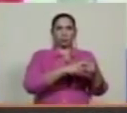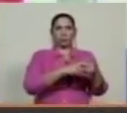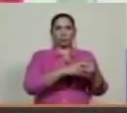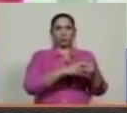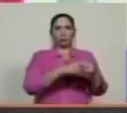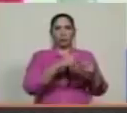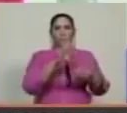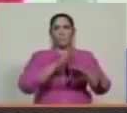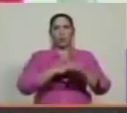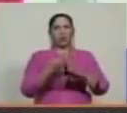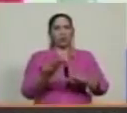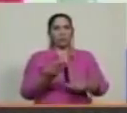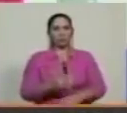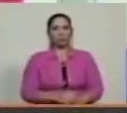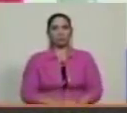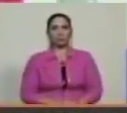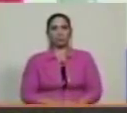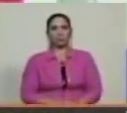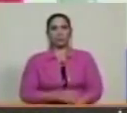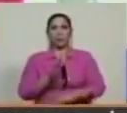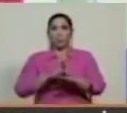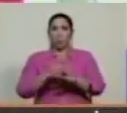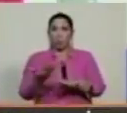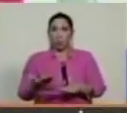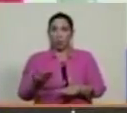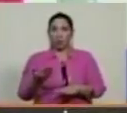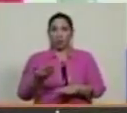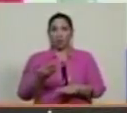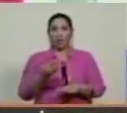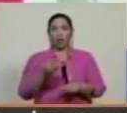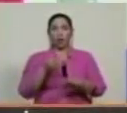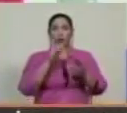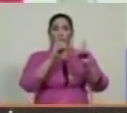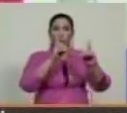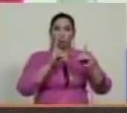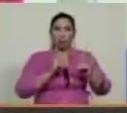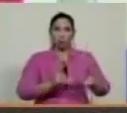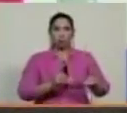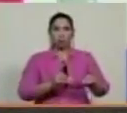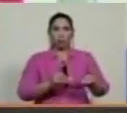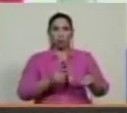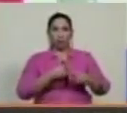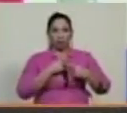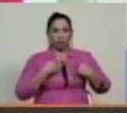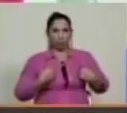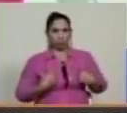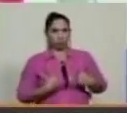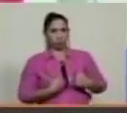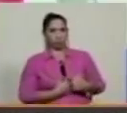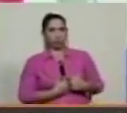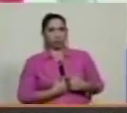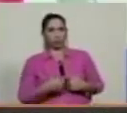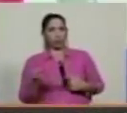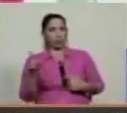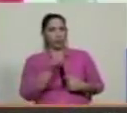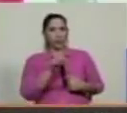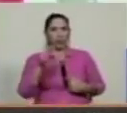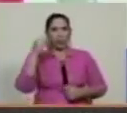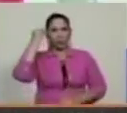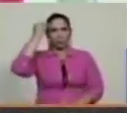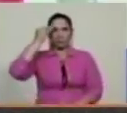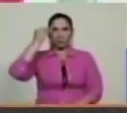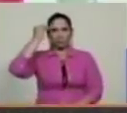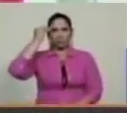¿Por qué? Porque cuando va a tomar decisiones, las toma con el corazón y no con la